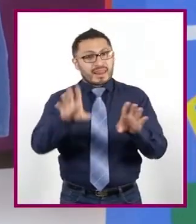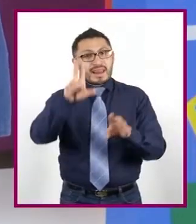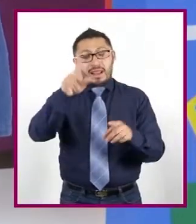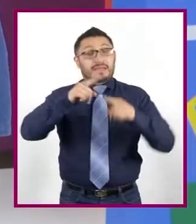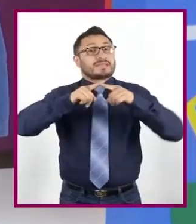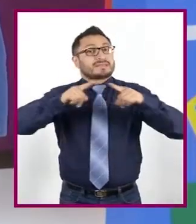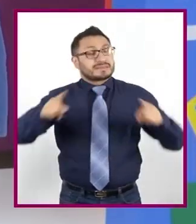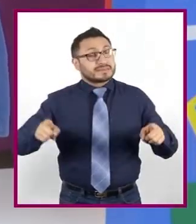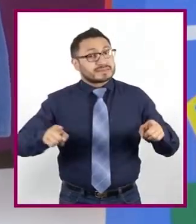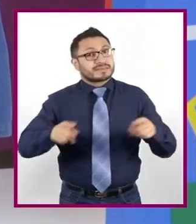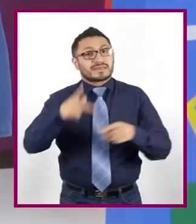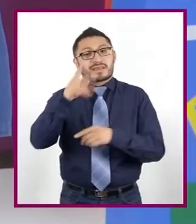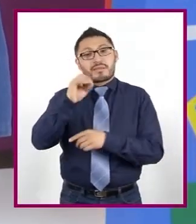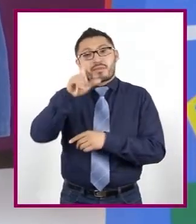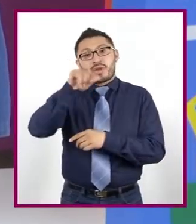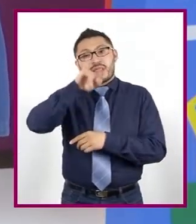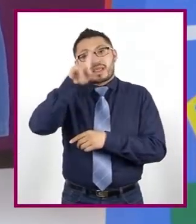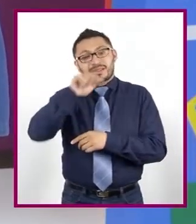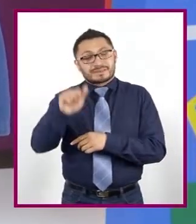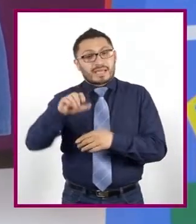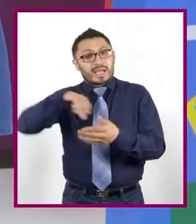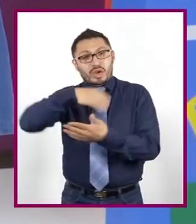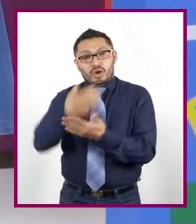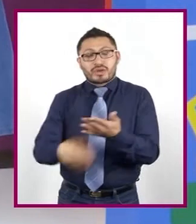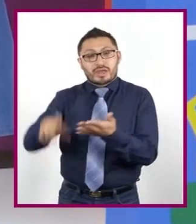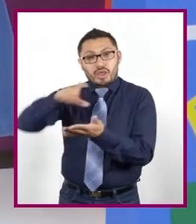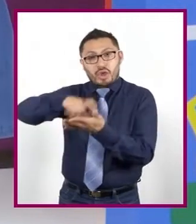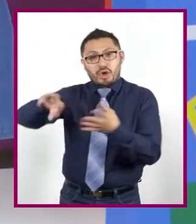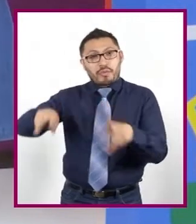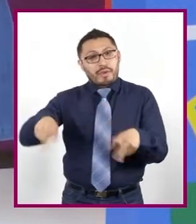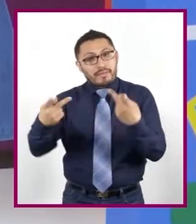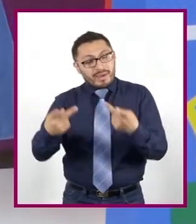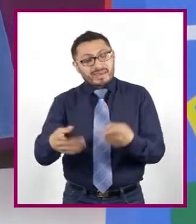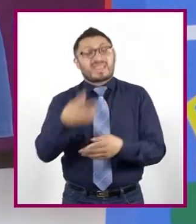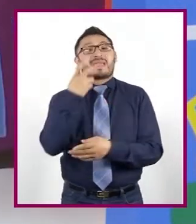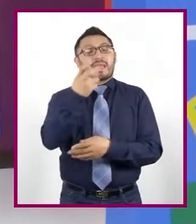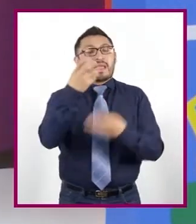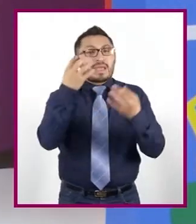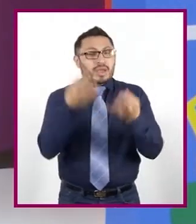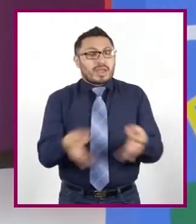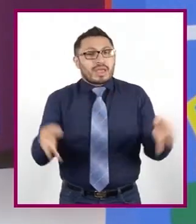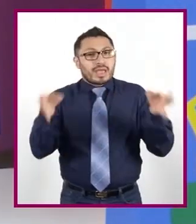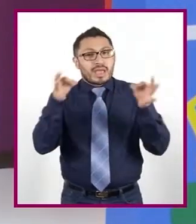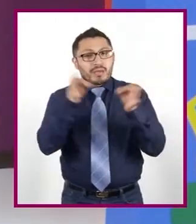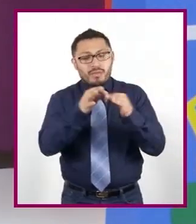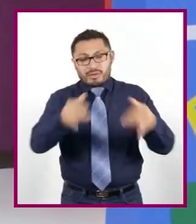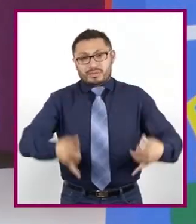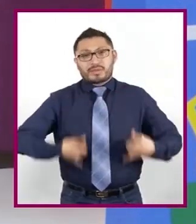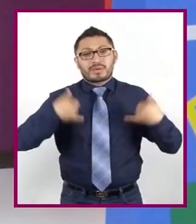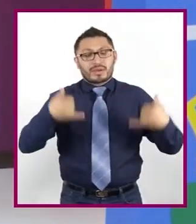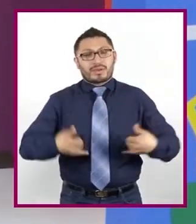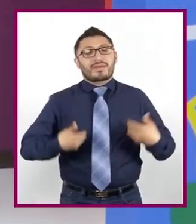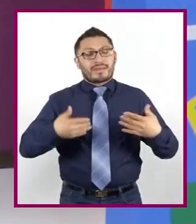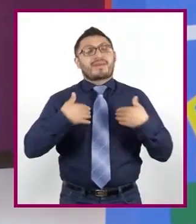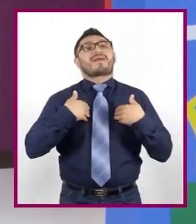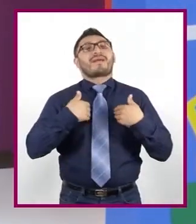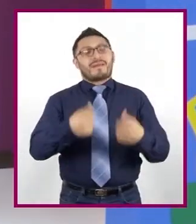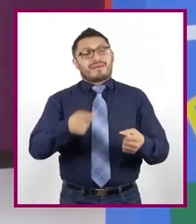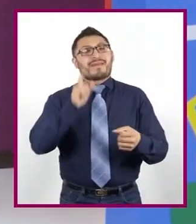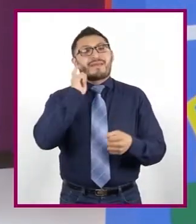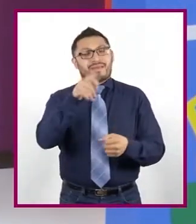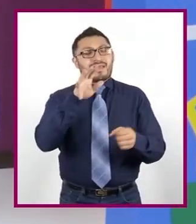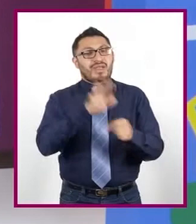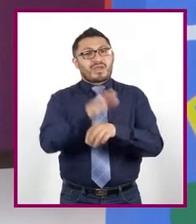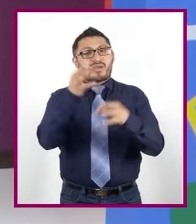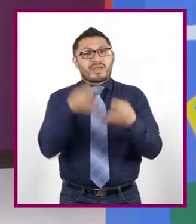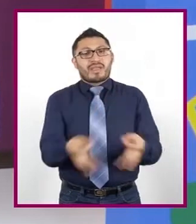misma de la de un contrato de compraventa. Por eso es importante que desde jóvenes entendamos qué es lo esencial